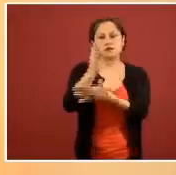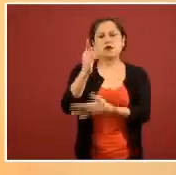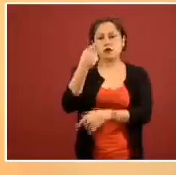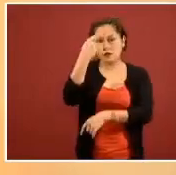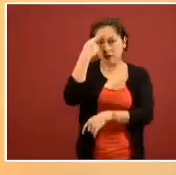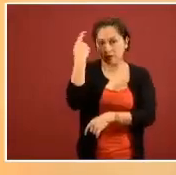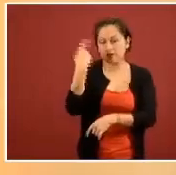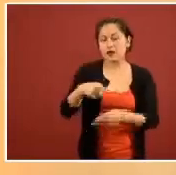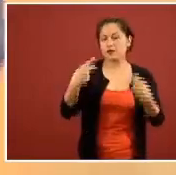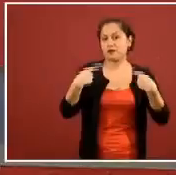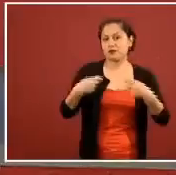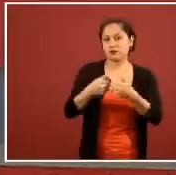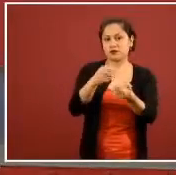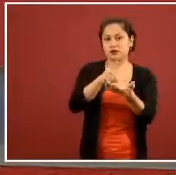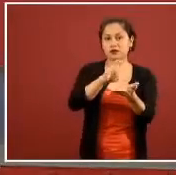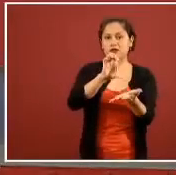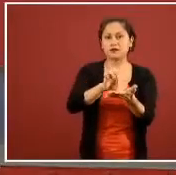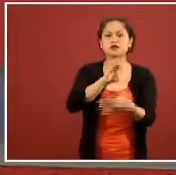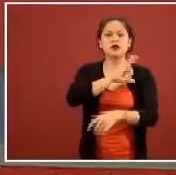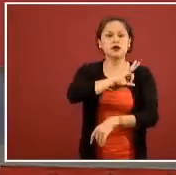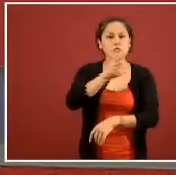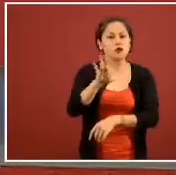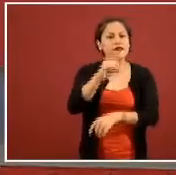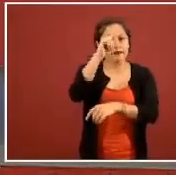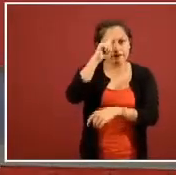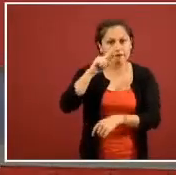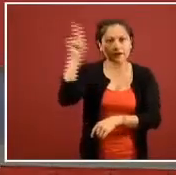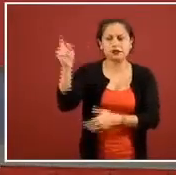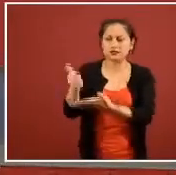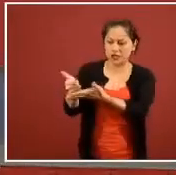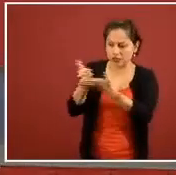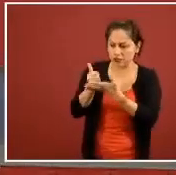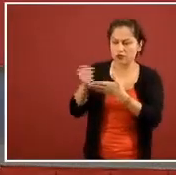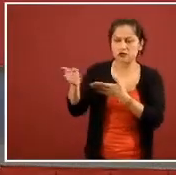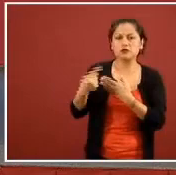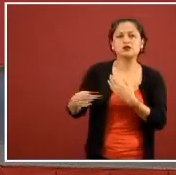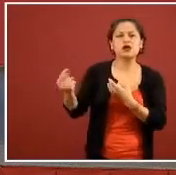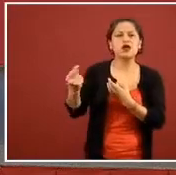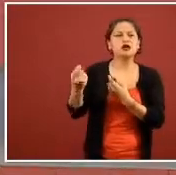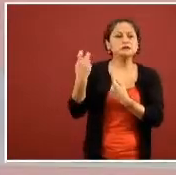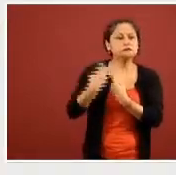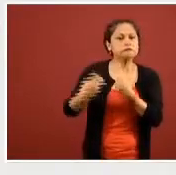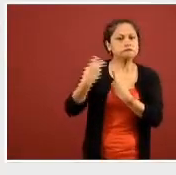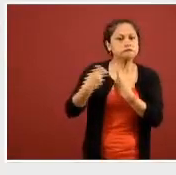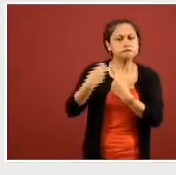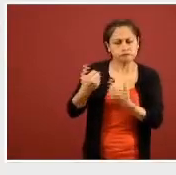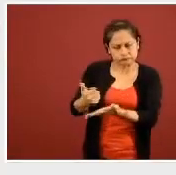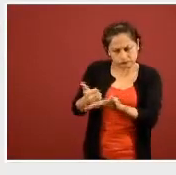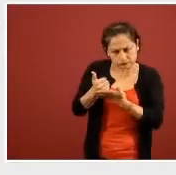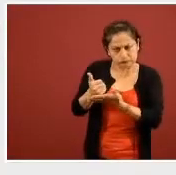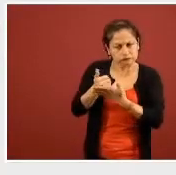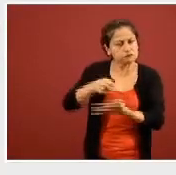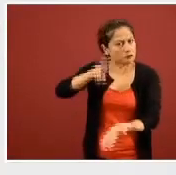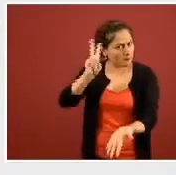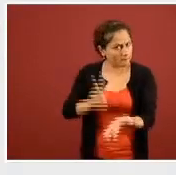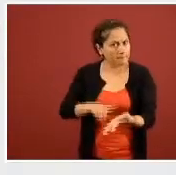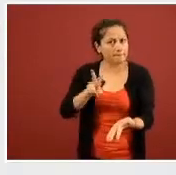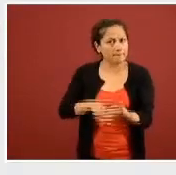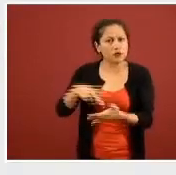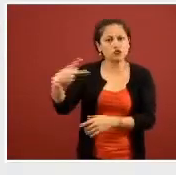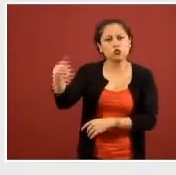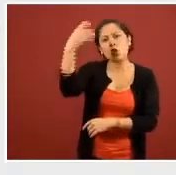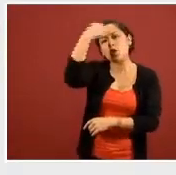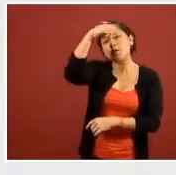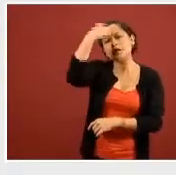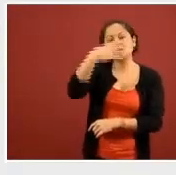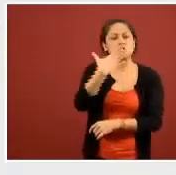de personas que viven con discapacidad, que nos ayuden, que nos sigan criticando. Las críticas son no solo válidas, sino